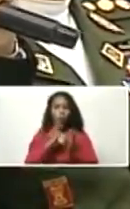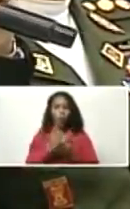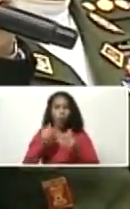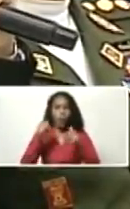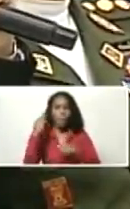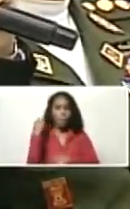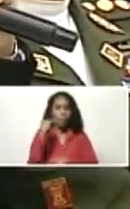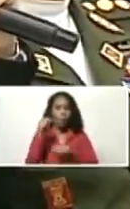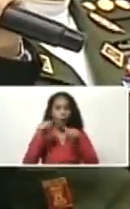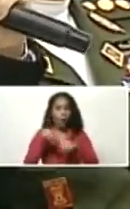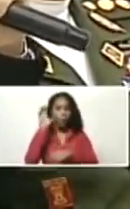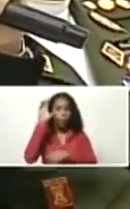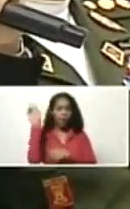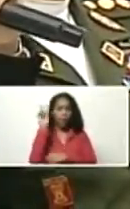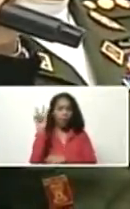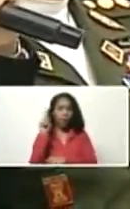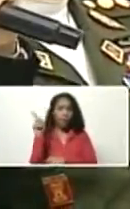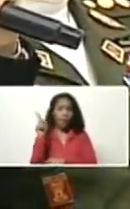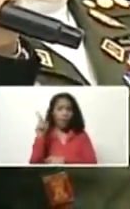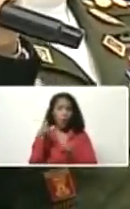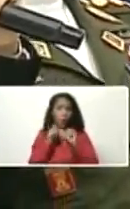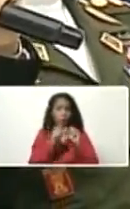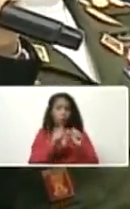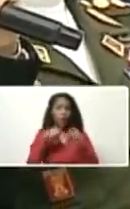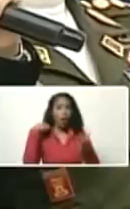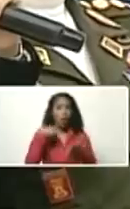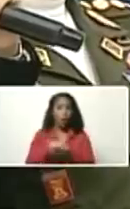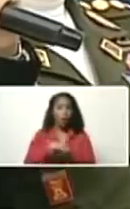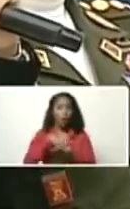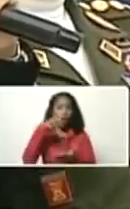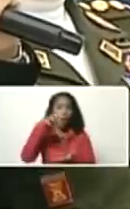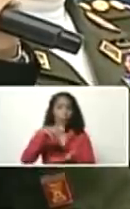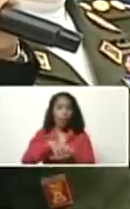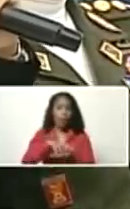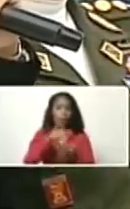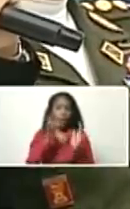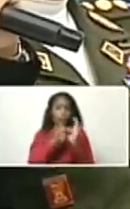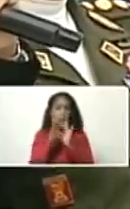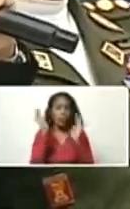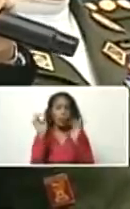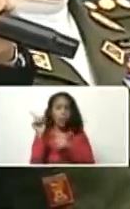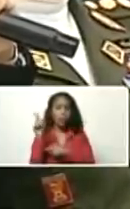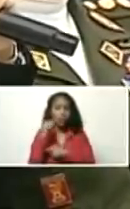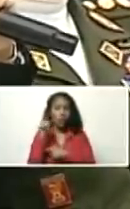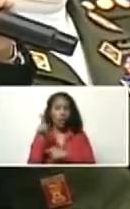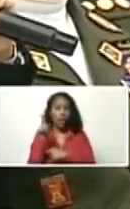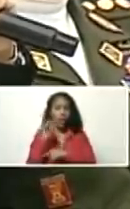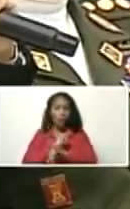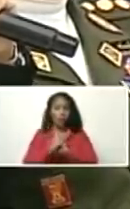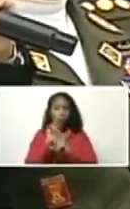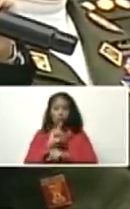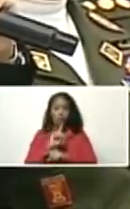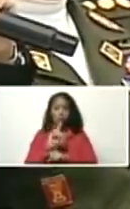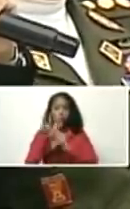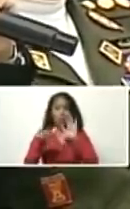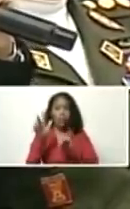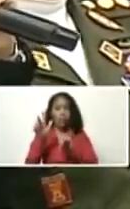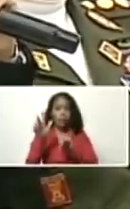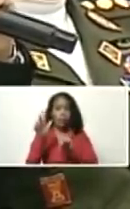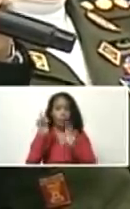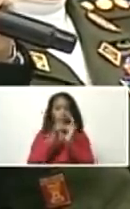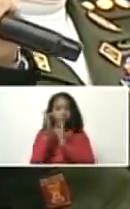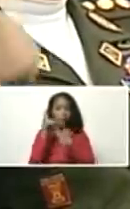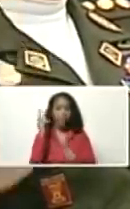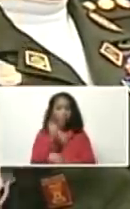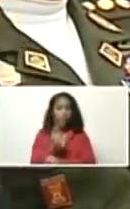esta patria venezolana. Y esa es la continuación del golpe de abril. El golpe de abril no ha terminado y el 13 de abril tampoco debe